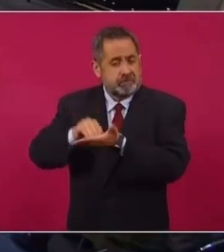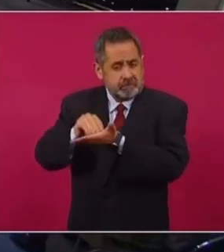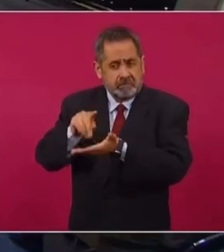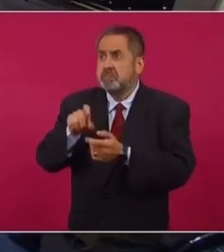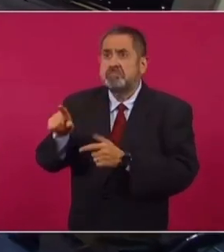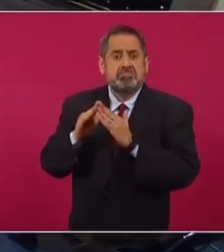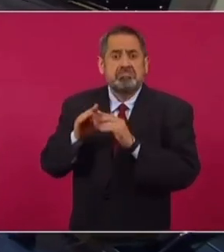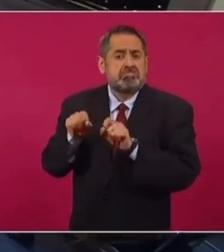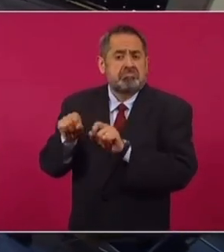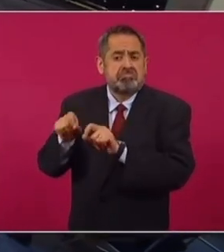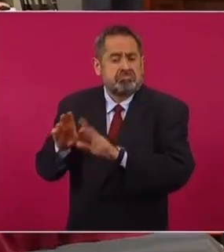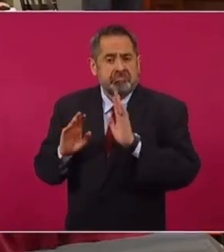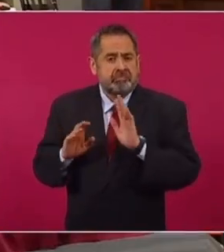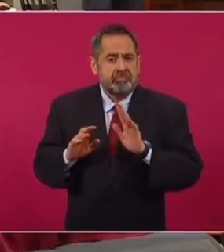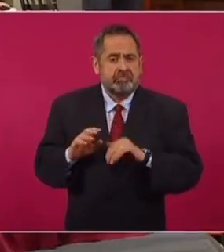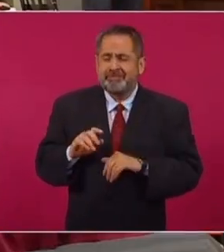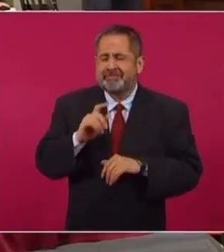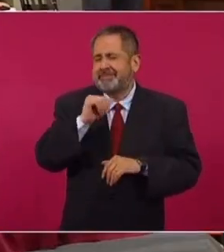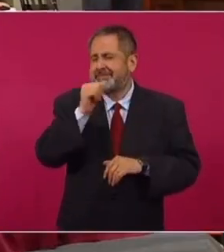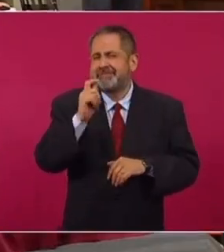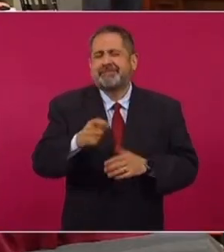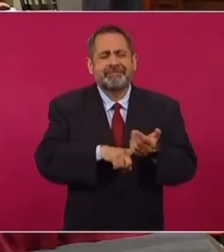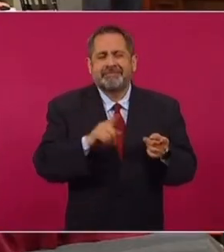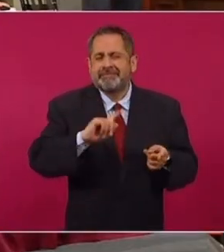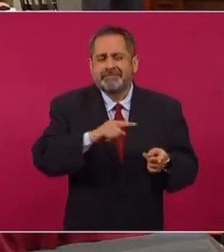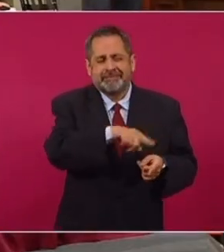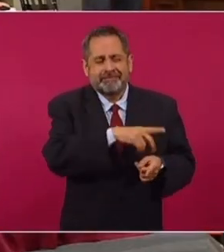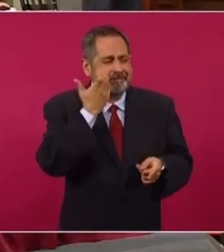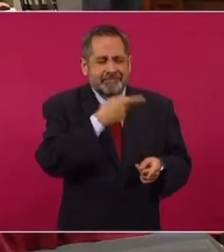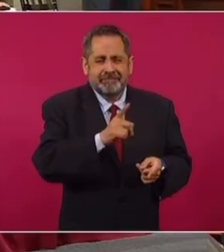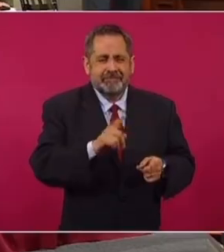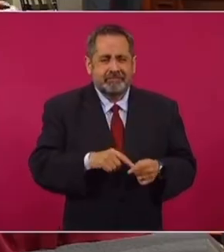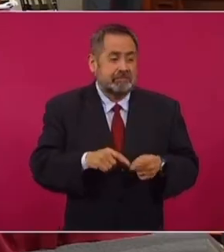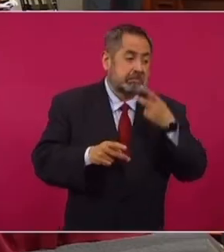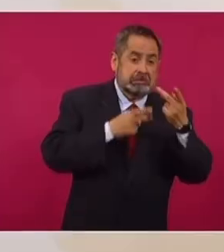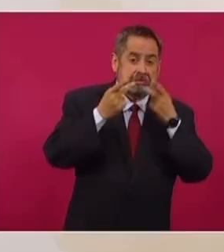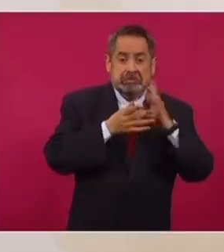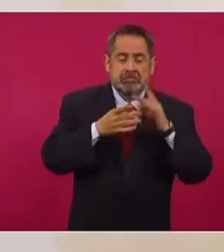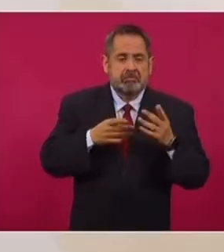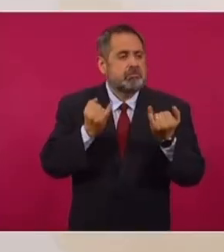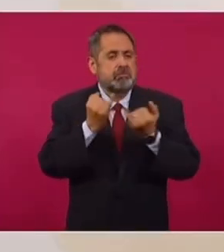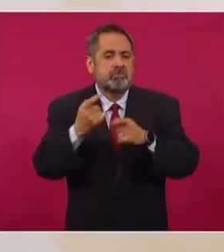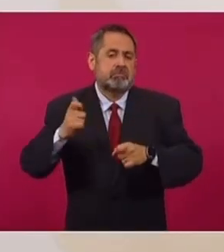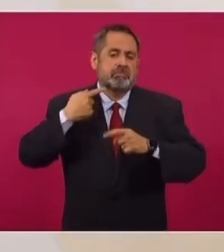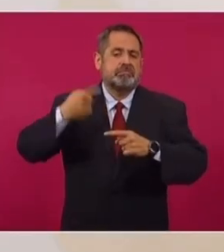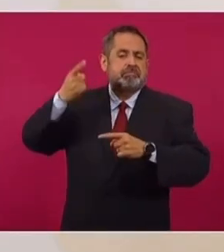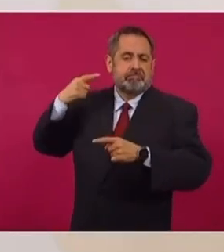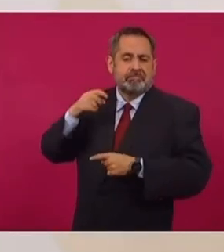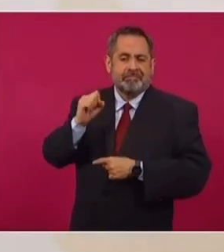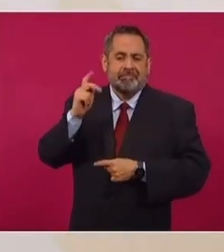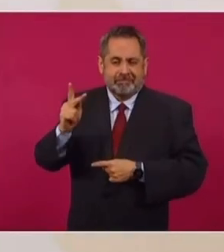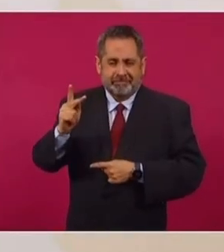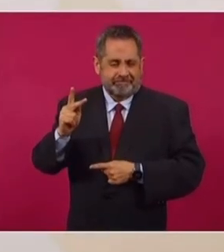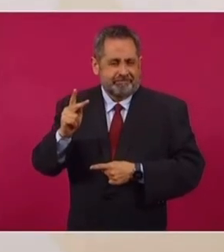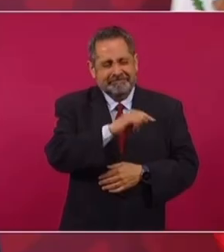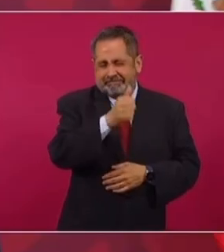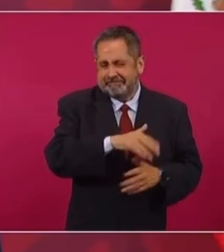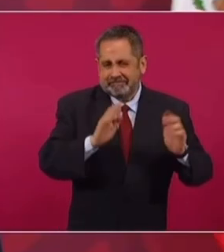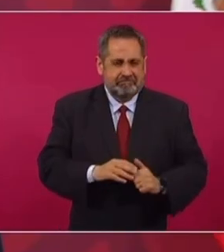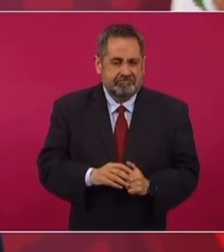en su misma casa, nada que ver con los que han actuado como secretarios de Educación Pública en otros